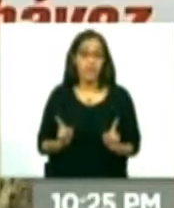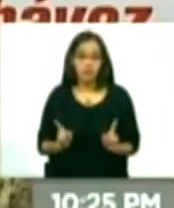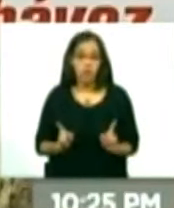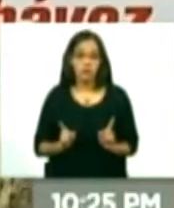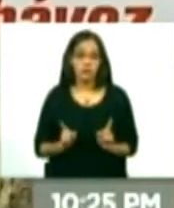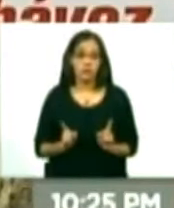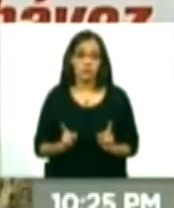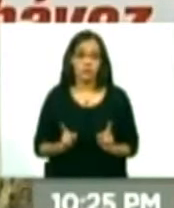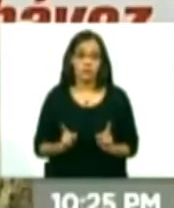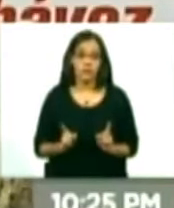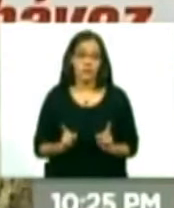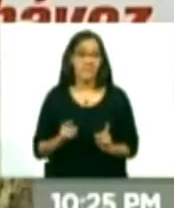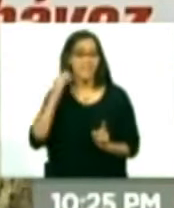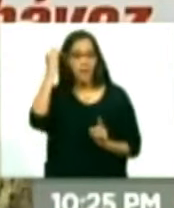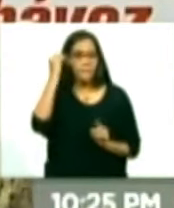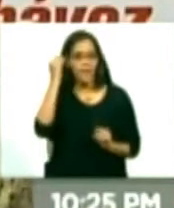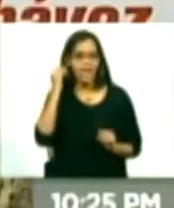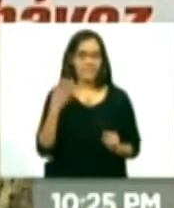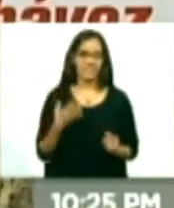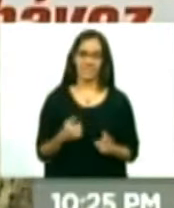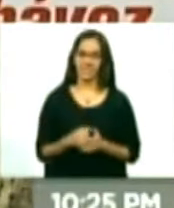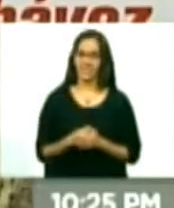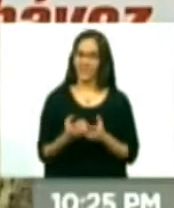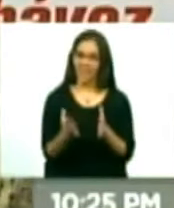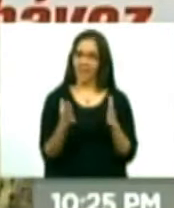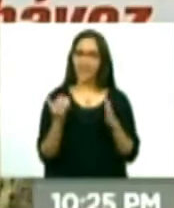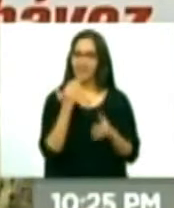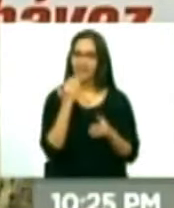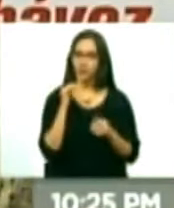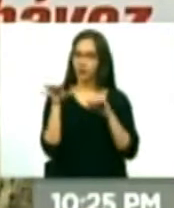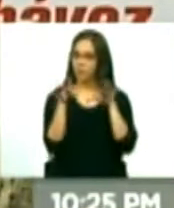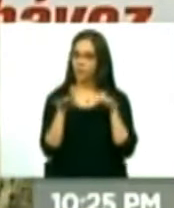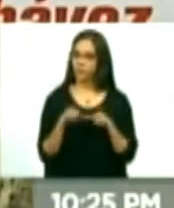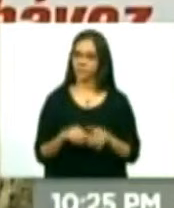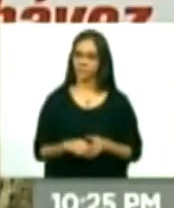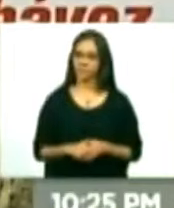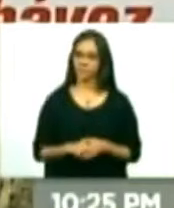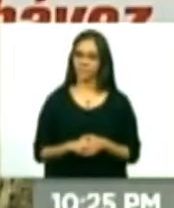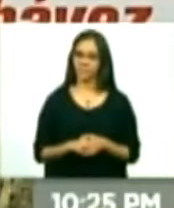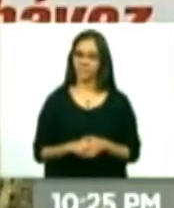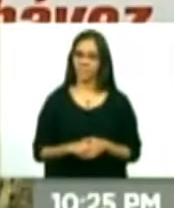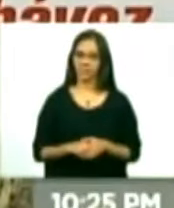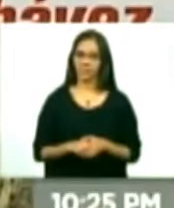Allá aquellos que creen que van a obtener algo con eso. La